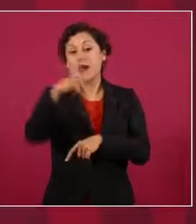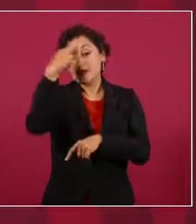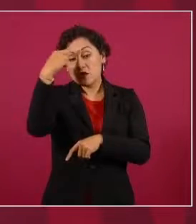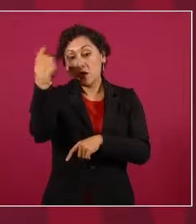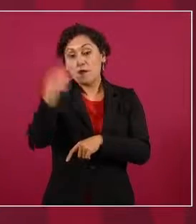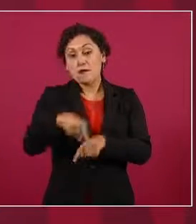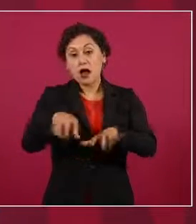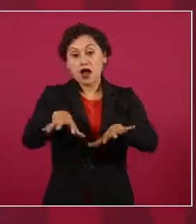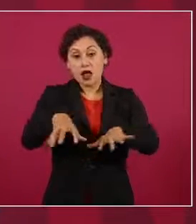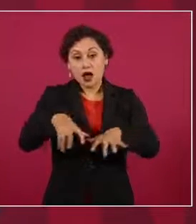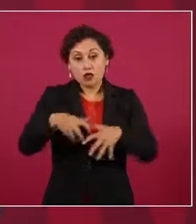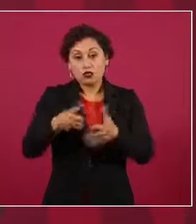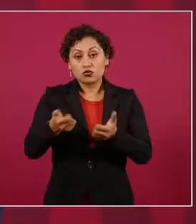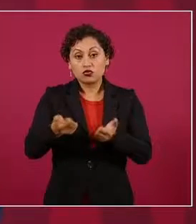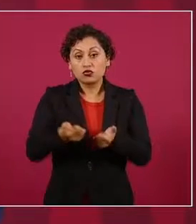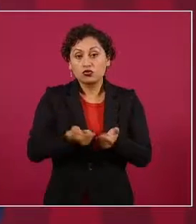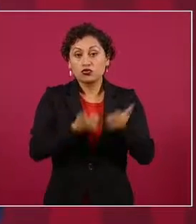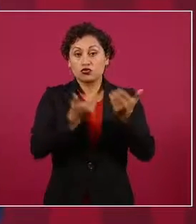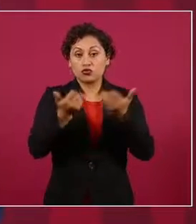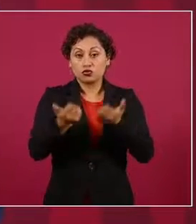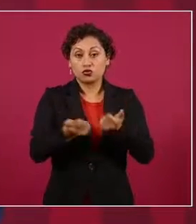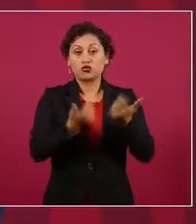del mismo yacimiento